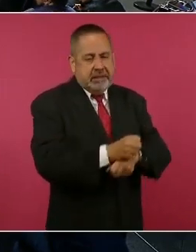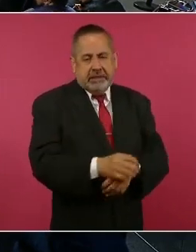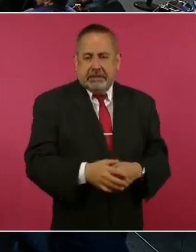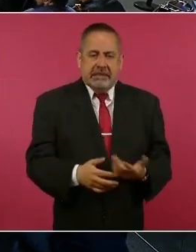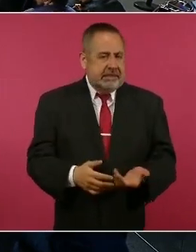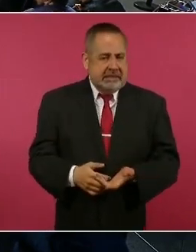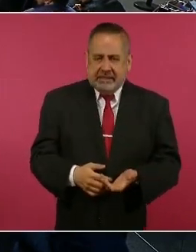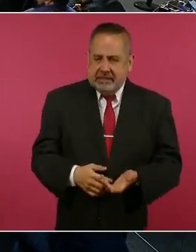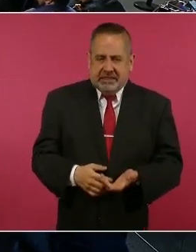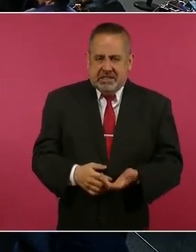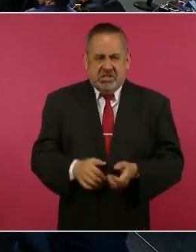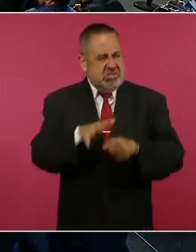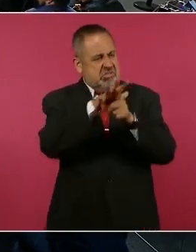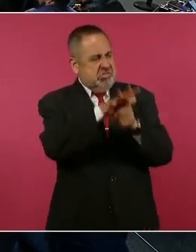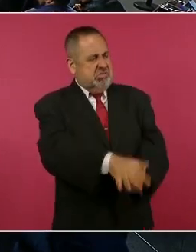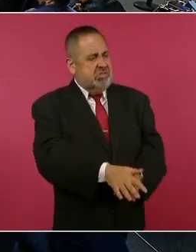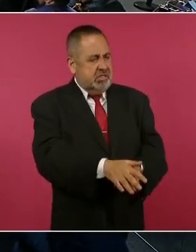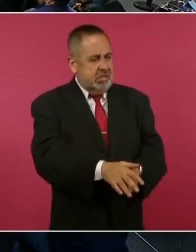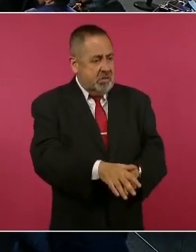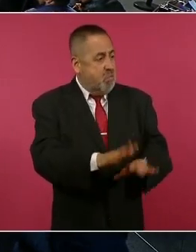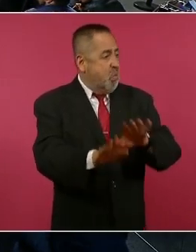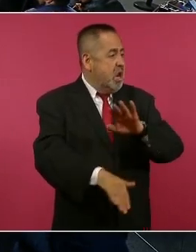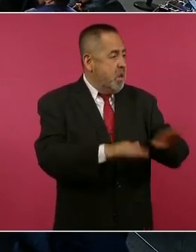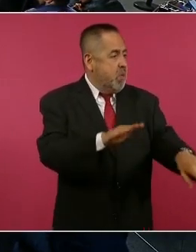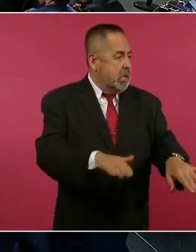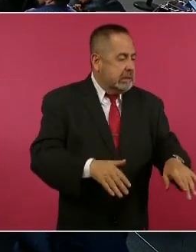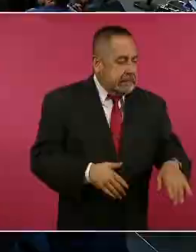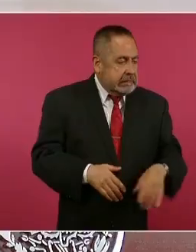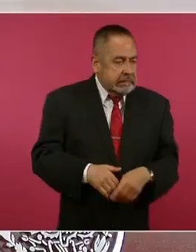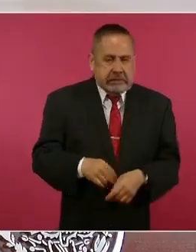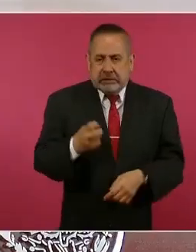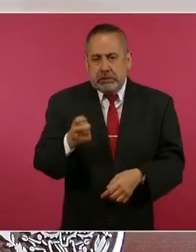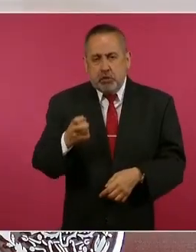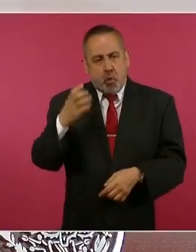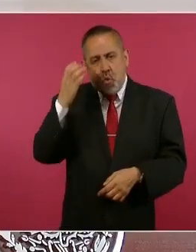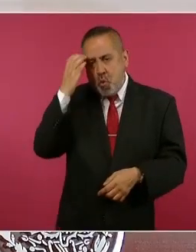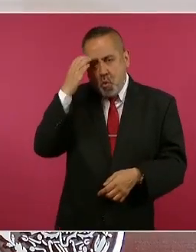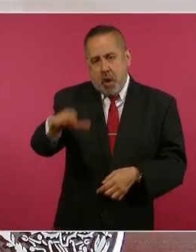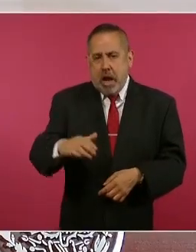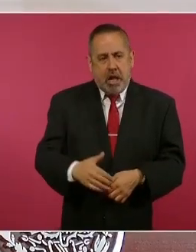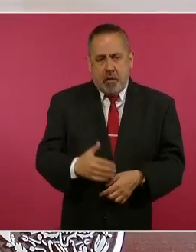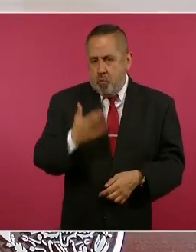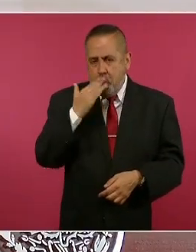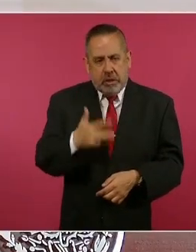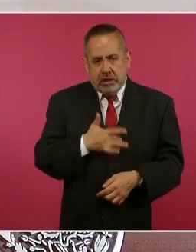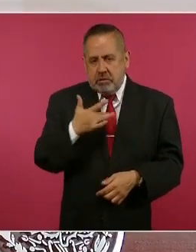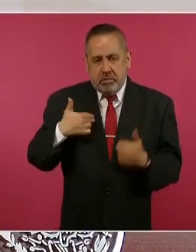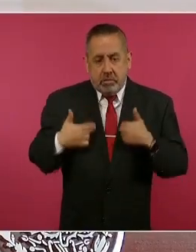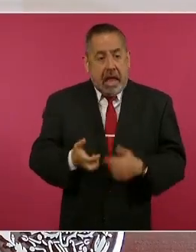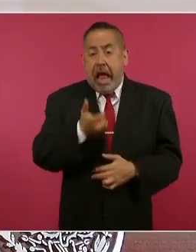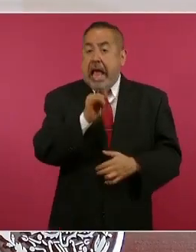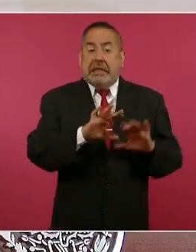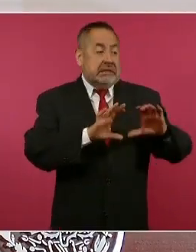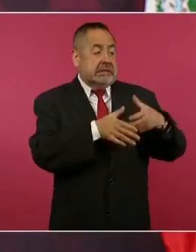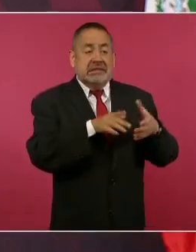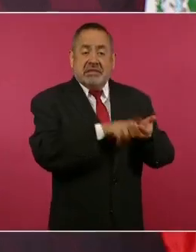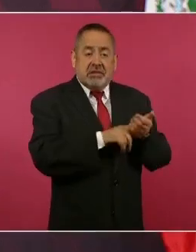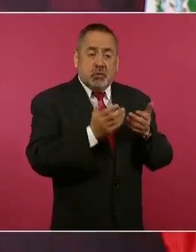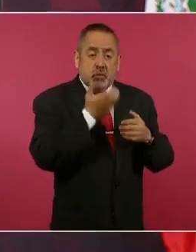lo logre de manera inhumana y cruel. Ese es el conservadurismo.